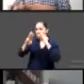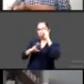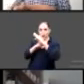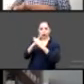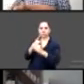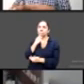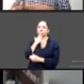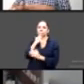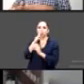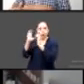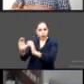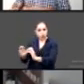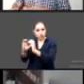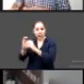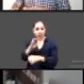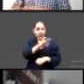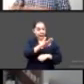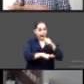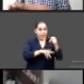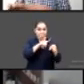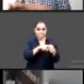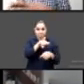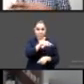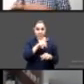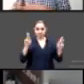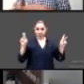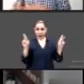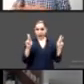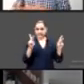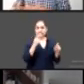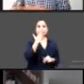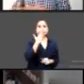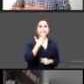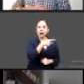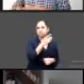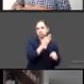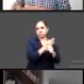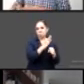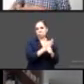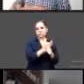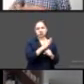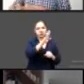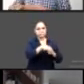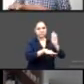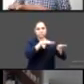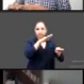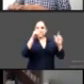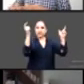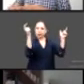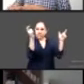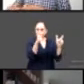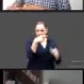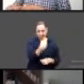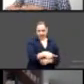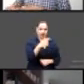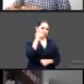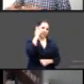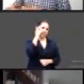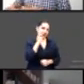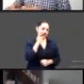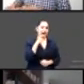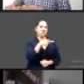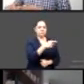abejas son una especie en peligro de extinción, sobre todo las abejas endémicas de aquí de Guerrero. Y a través de la cría y de la